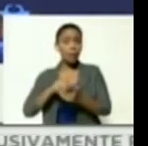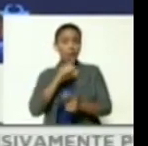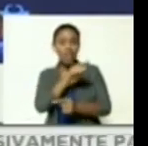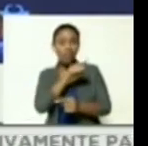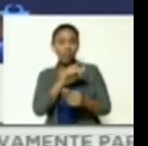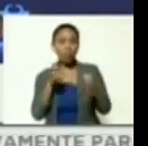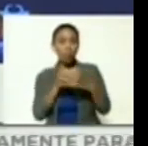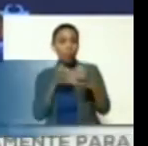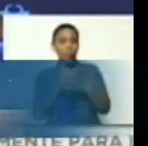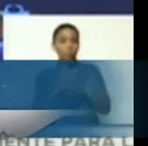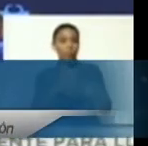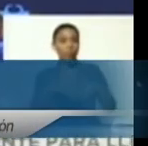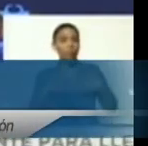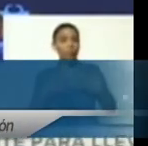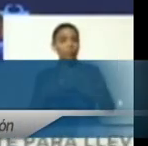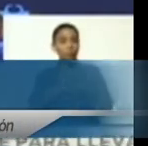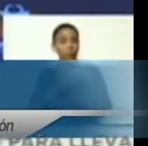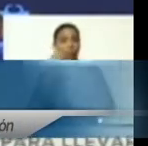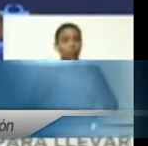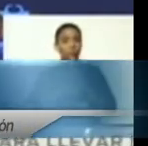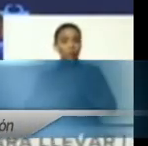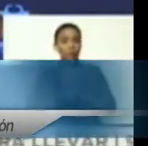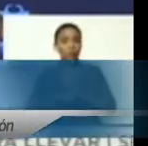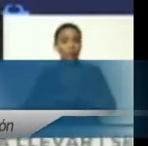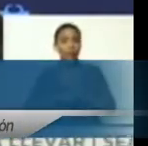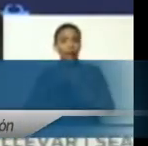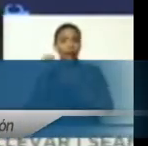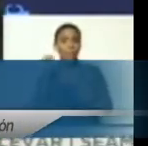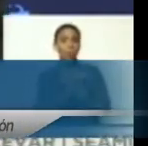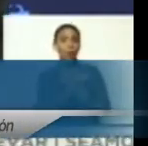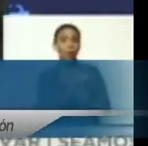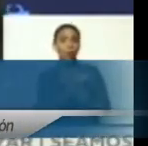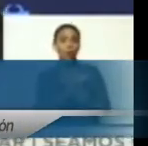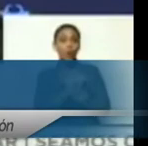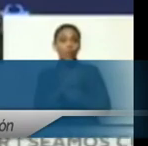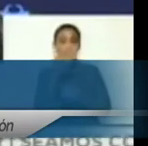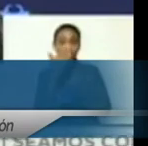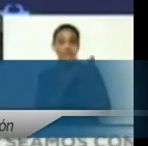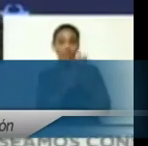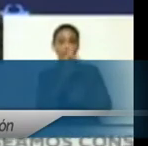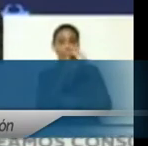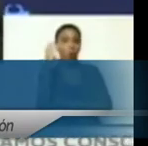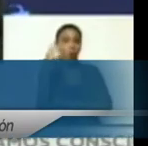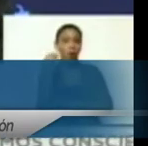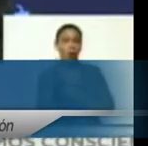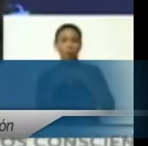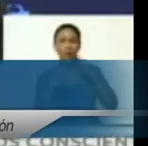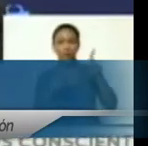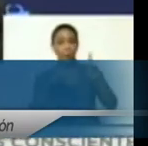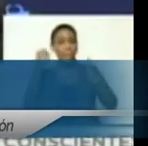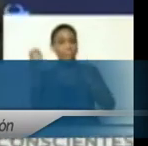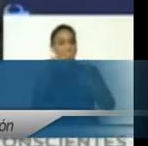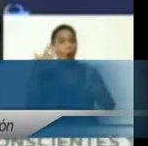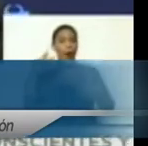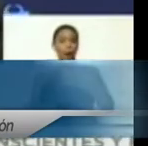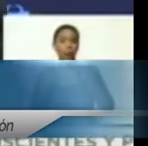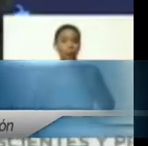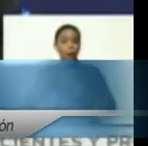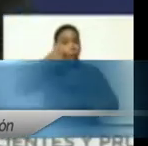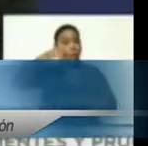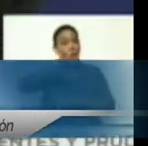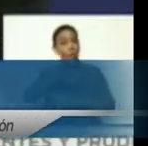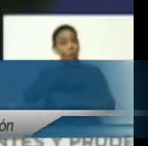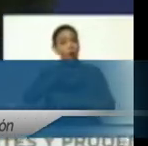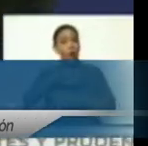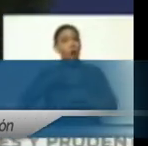grupos, el total desamparo de la frontera colombiana, cómo eso tiene impacto en nuestra economía, en nuestro pueblo, en